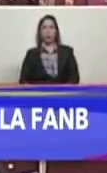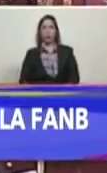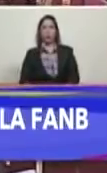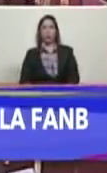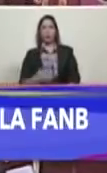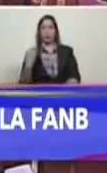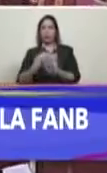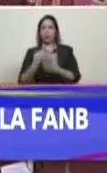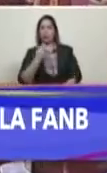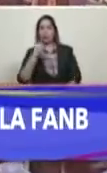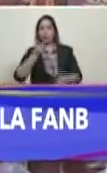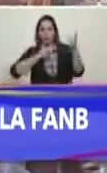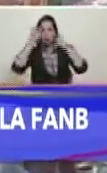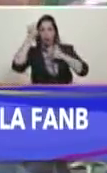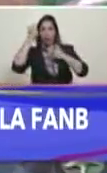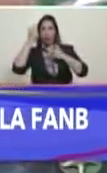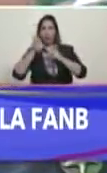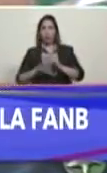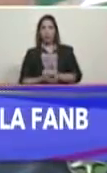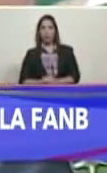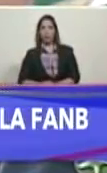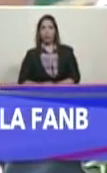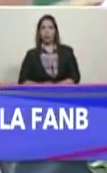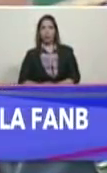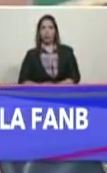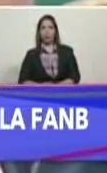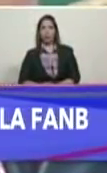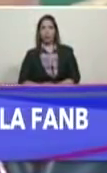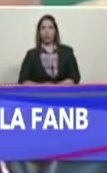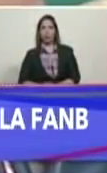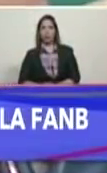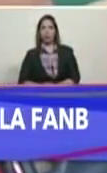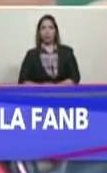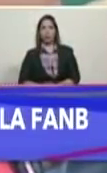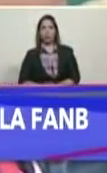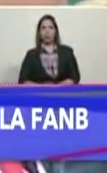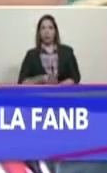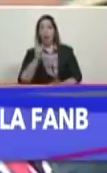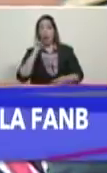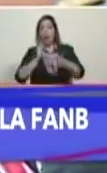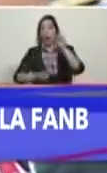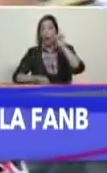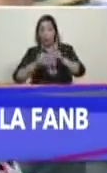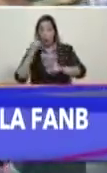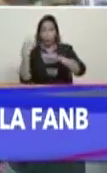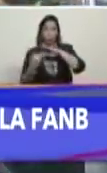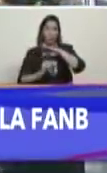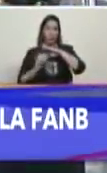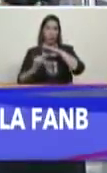nuestro comandante supremo Hugo Chávez: si alguna institución,